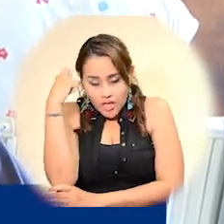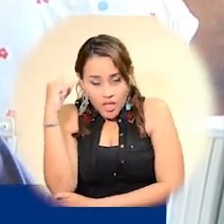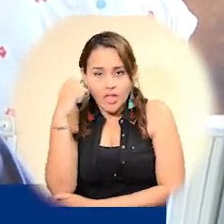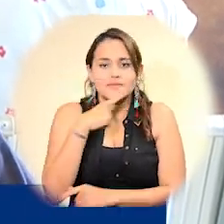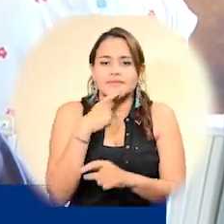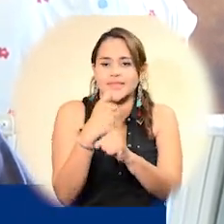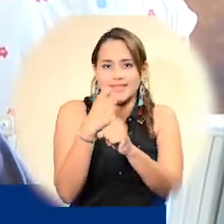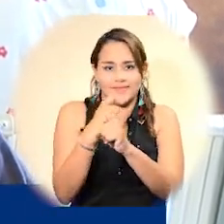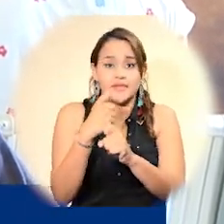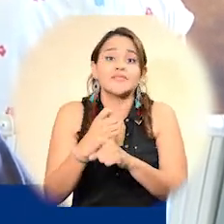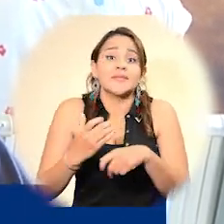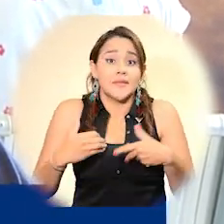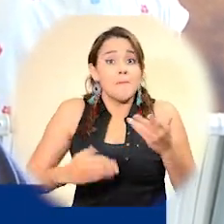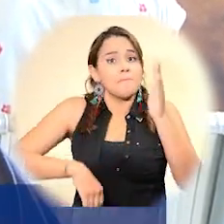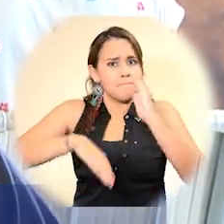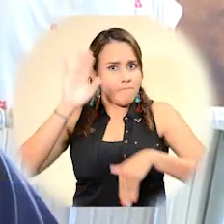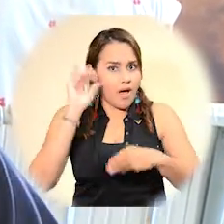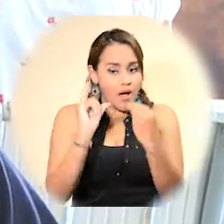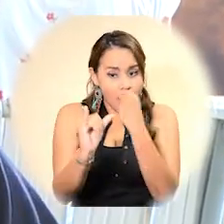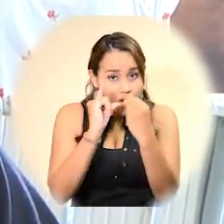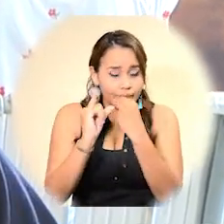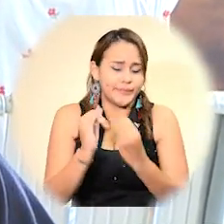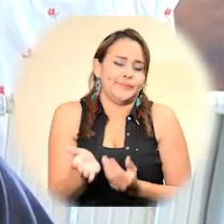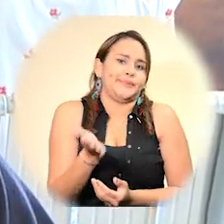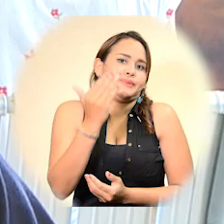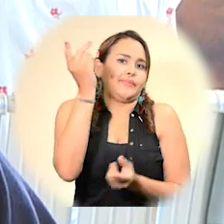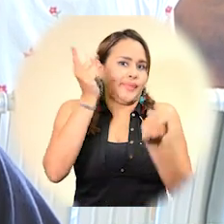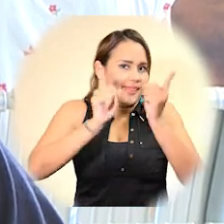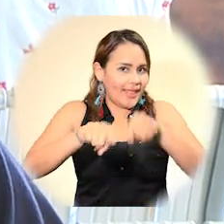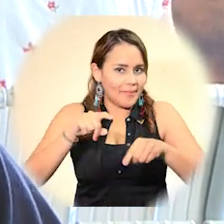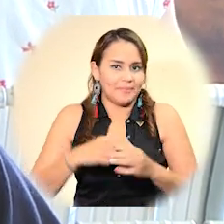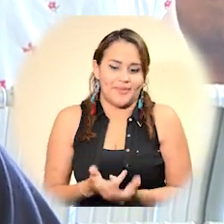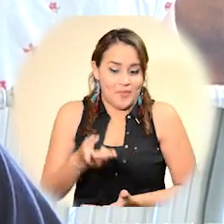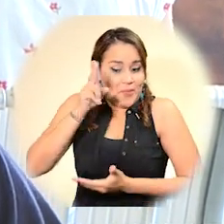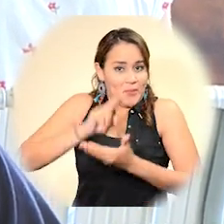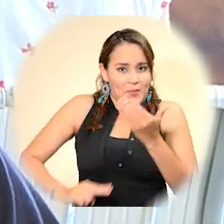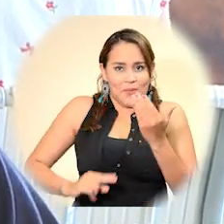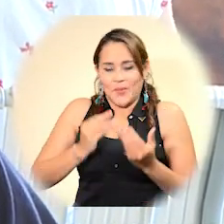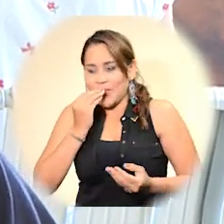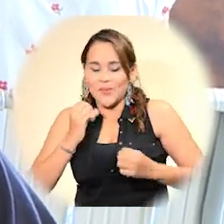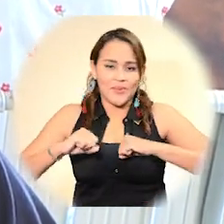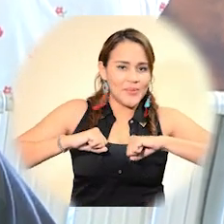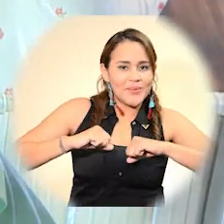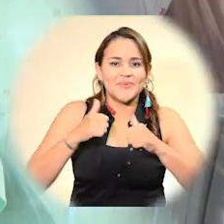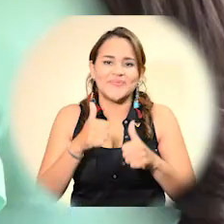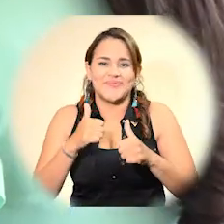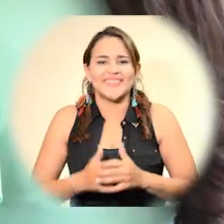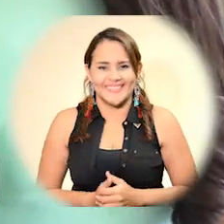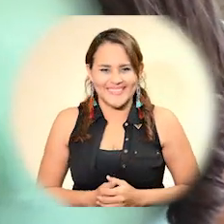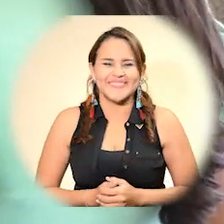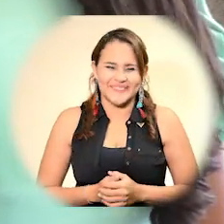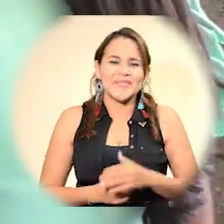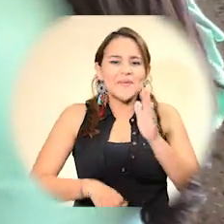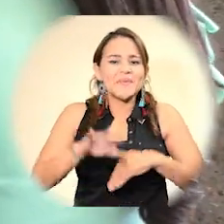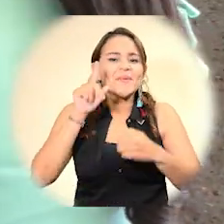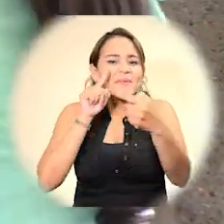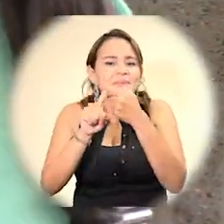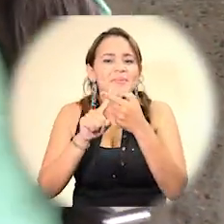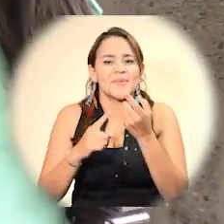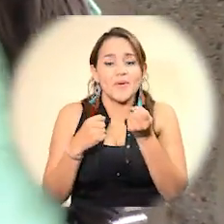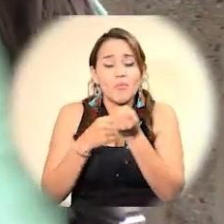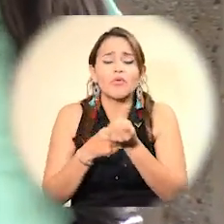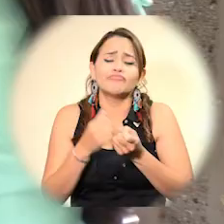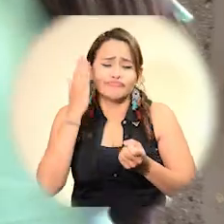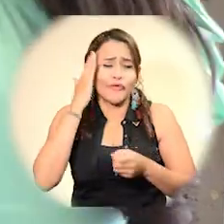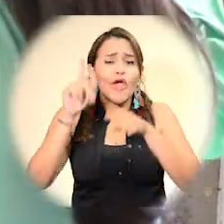clase. Obviamente el almuerzo y aparte del almuerzo el refrigerio nos proporciona una buena alimentación. La escasez de recursos por la